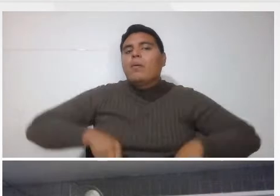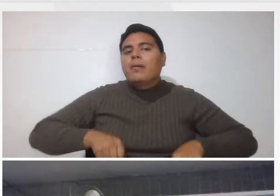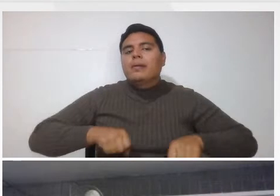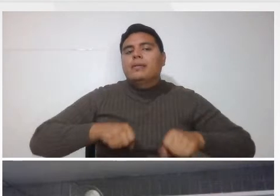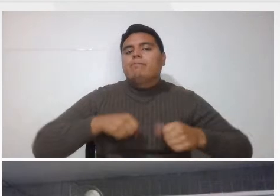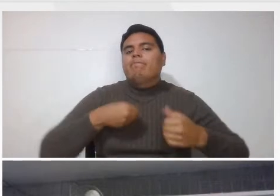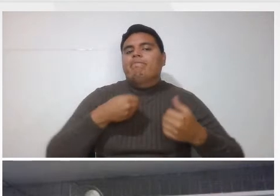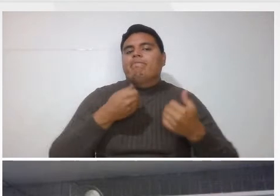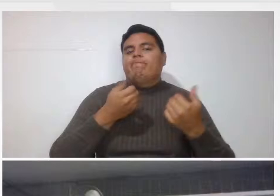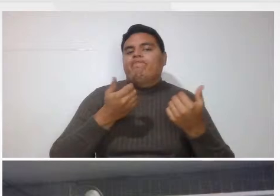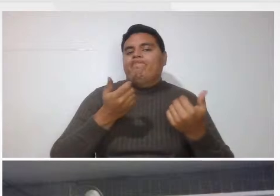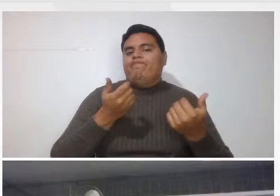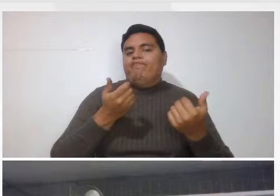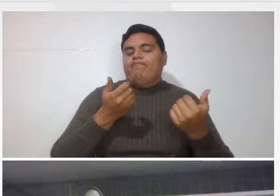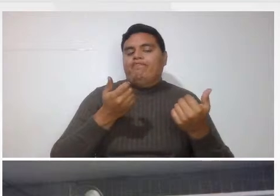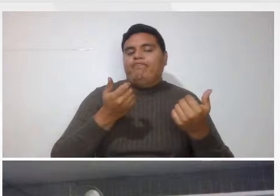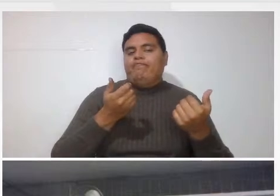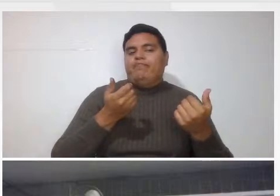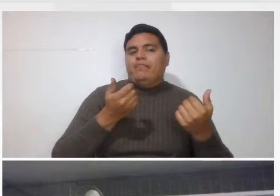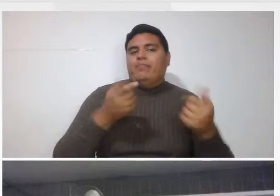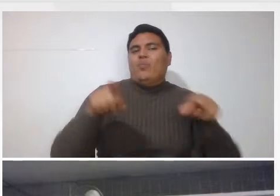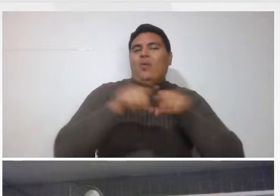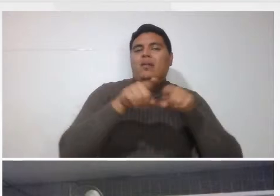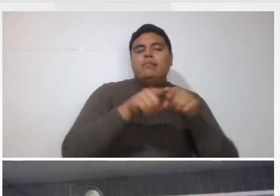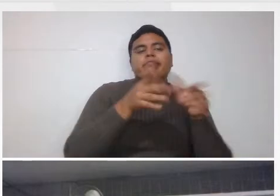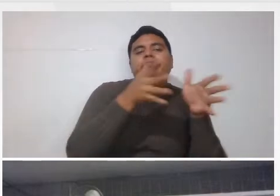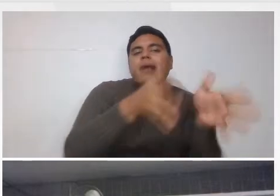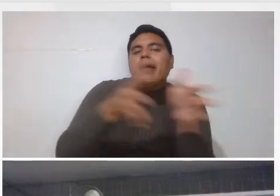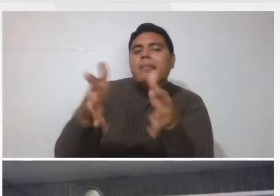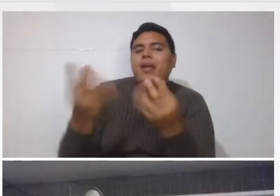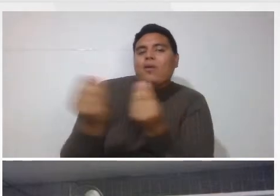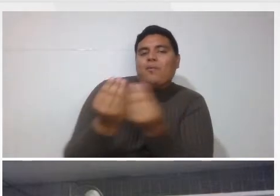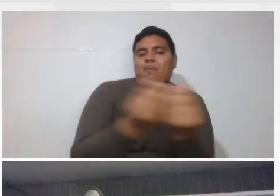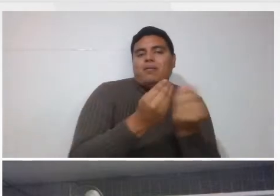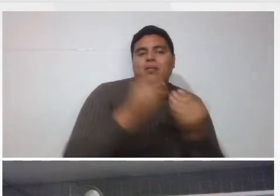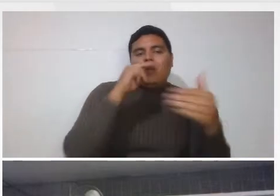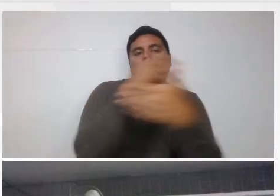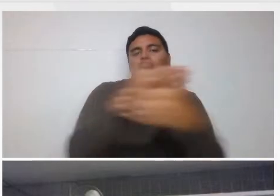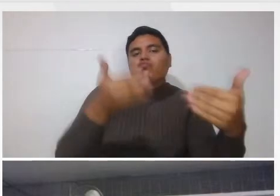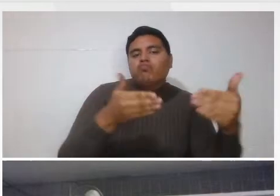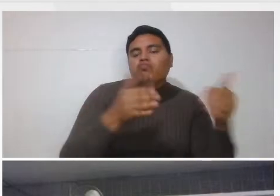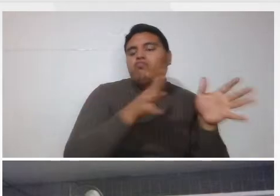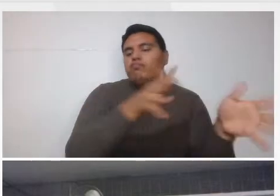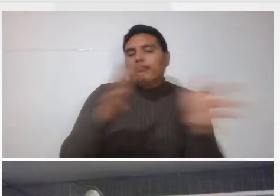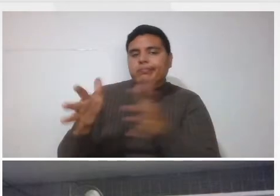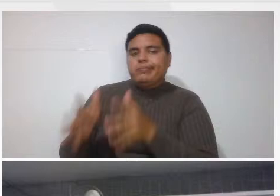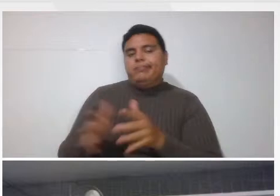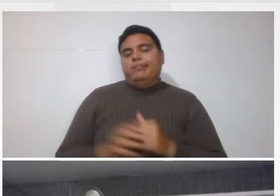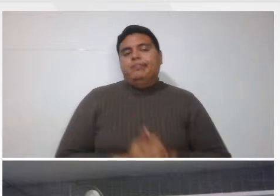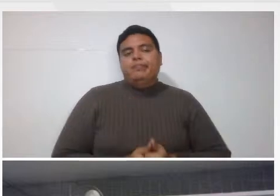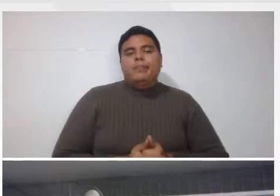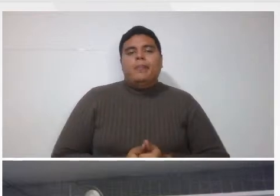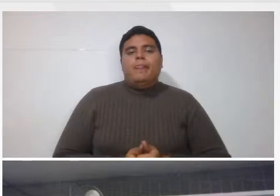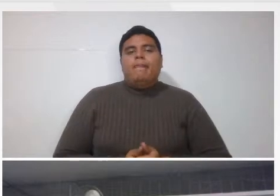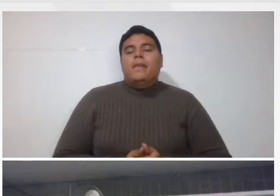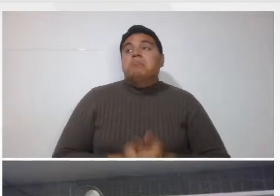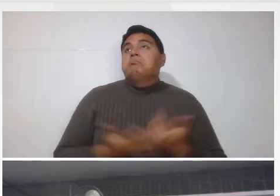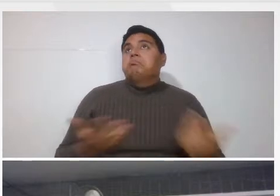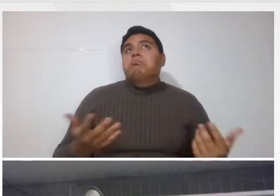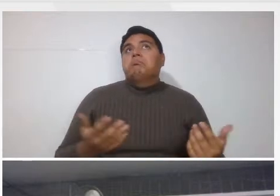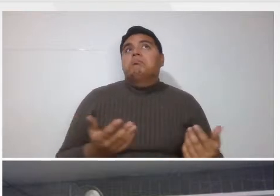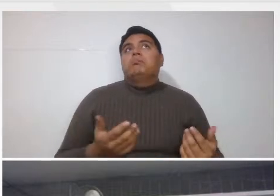también enseñarle a los amiguitos. Sí. ¿Qué más? Nada, la responsabilidad, sobre